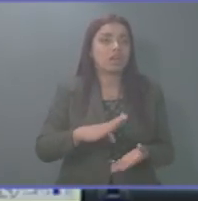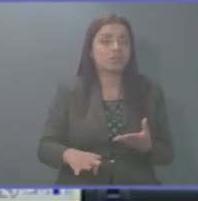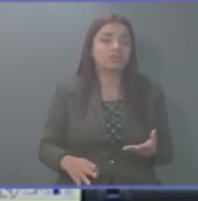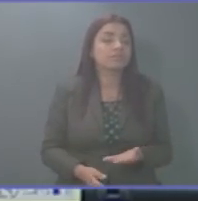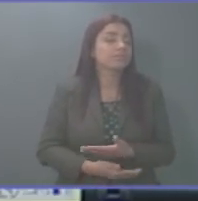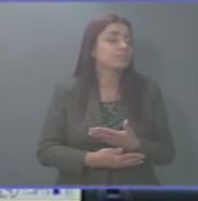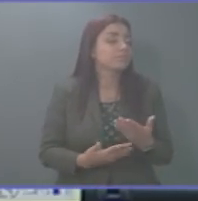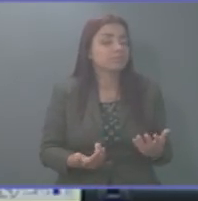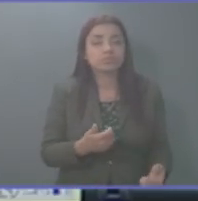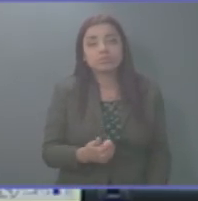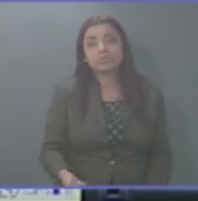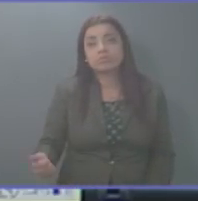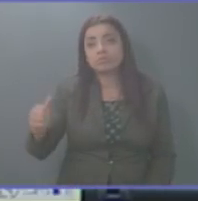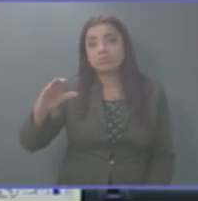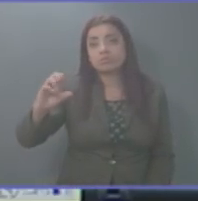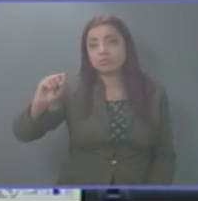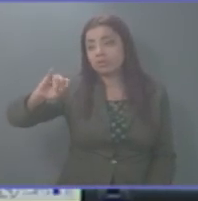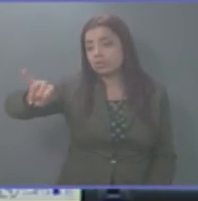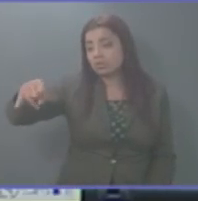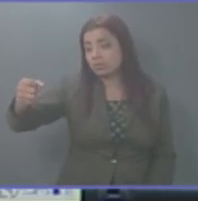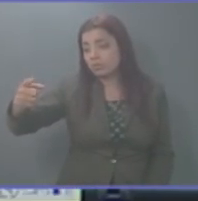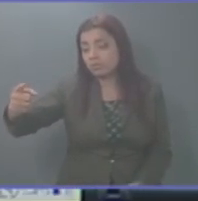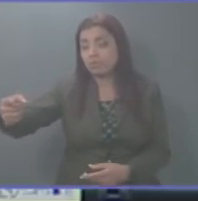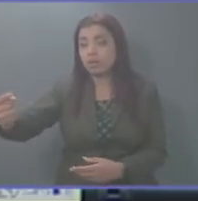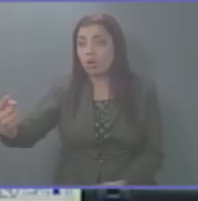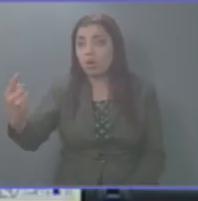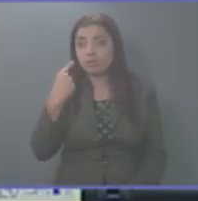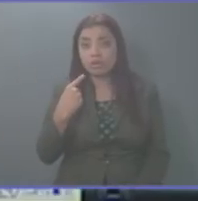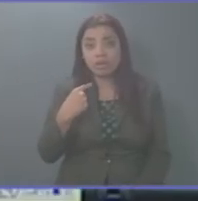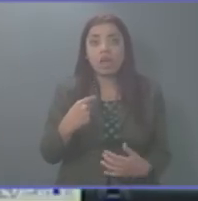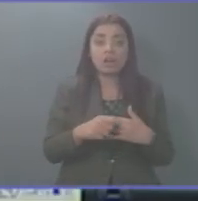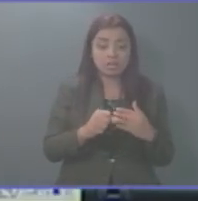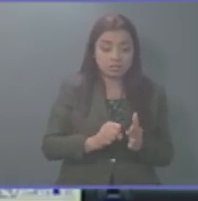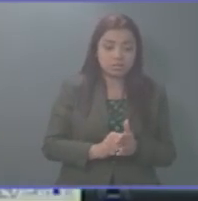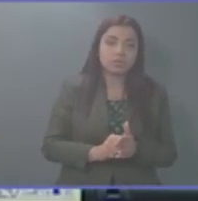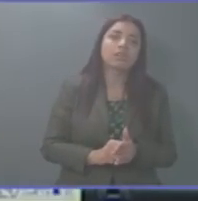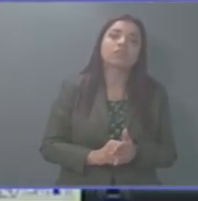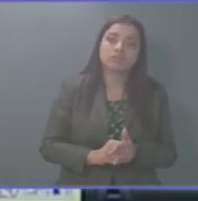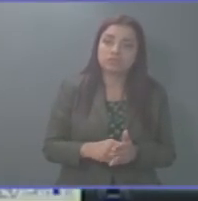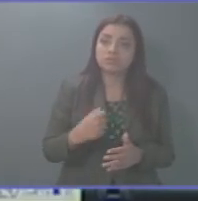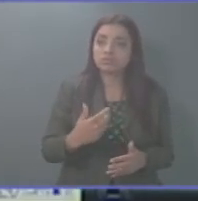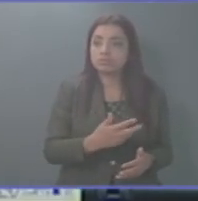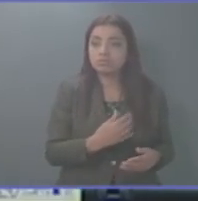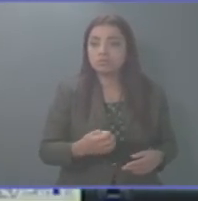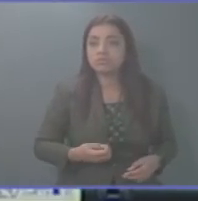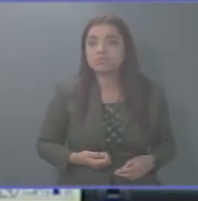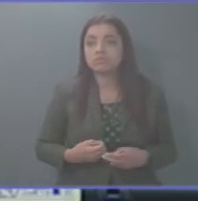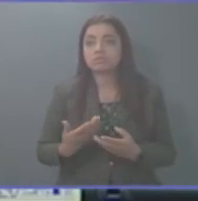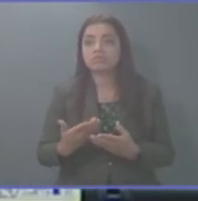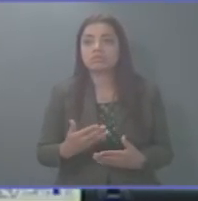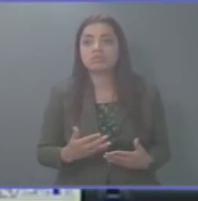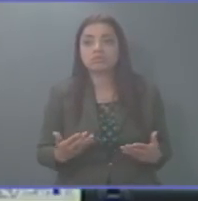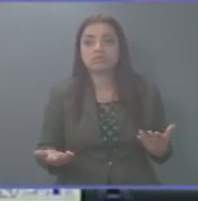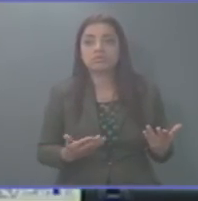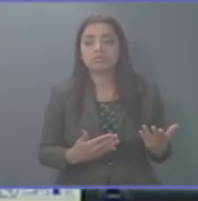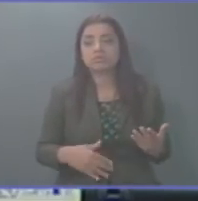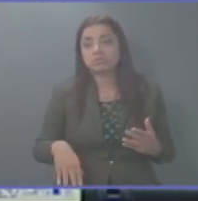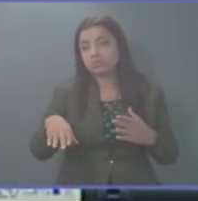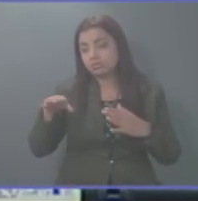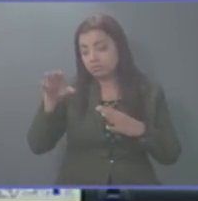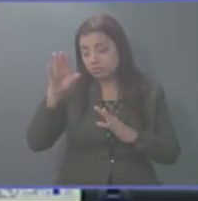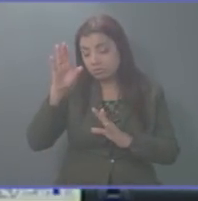Sala de lo Constitucional le dio una orden a esta Asamblea y en reiteradas ocasiones hemos dicho, nos guste o no nos guste, tenemos